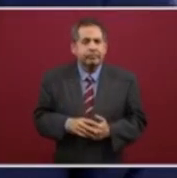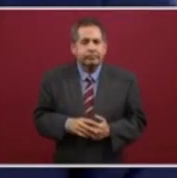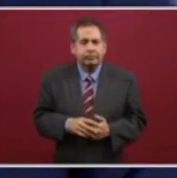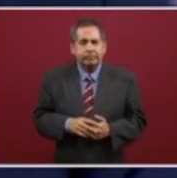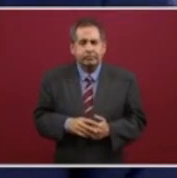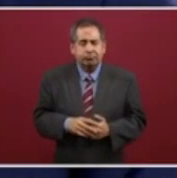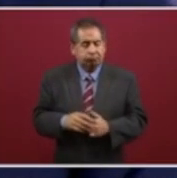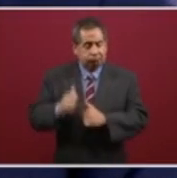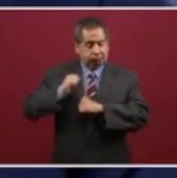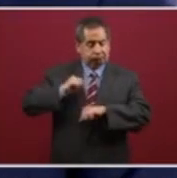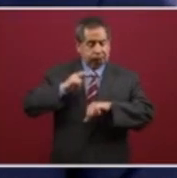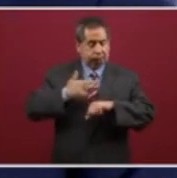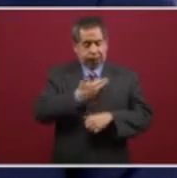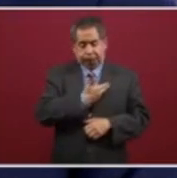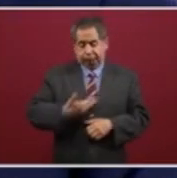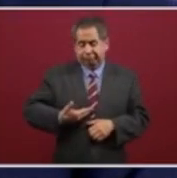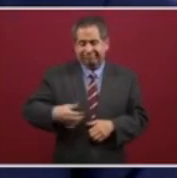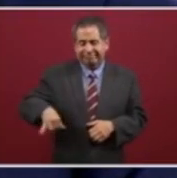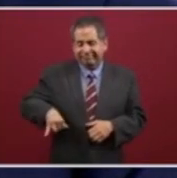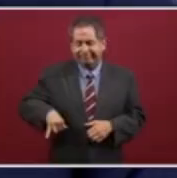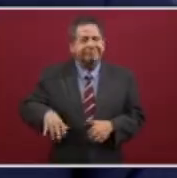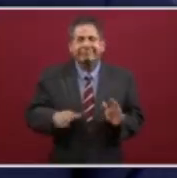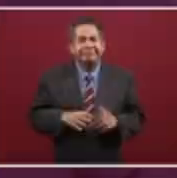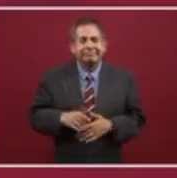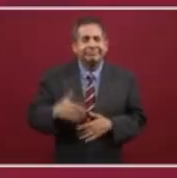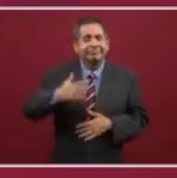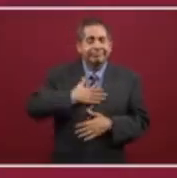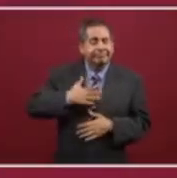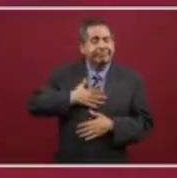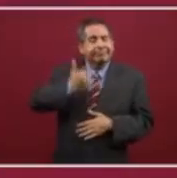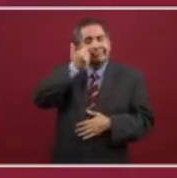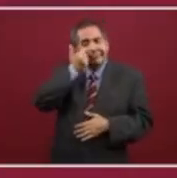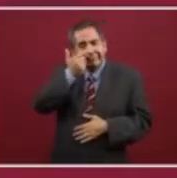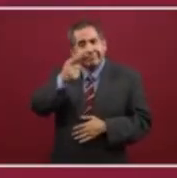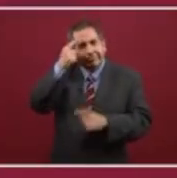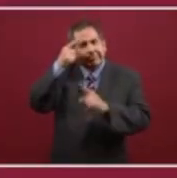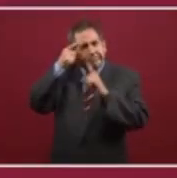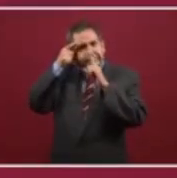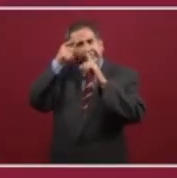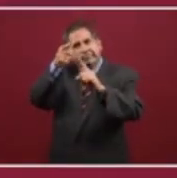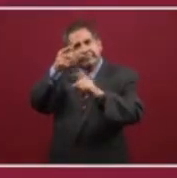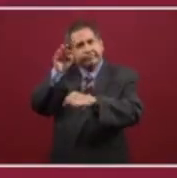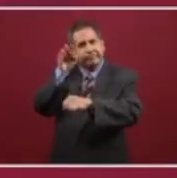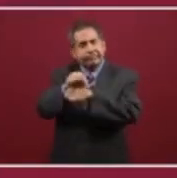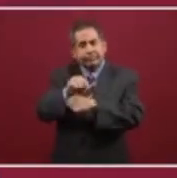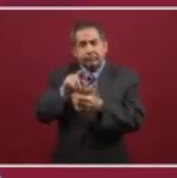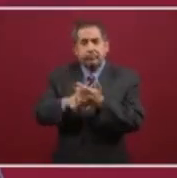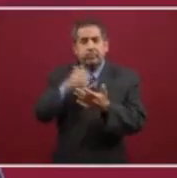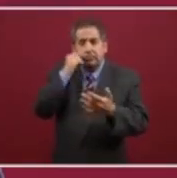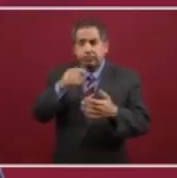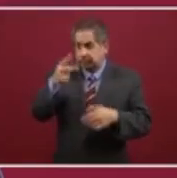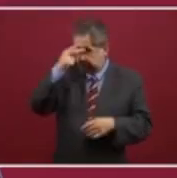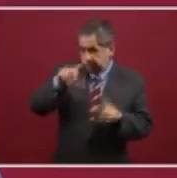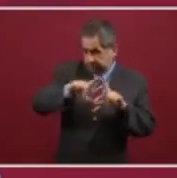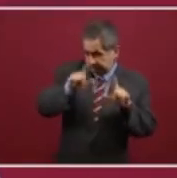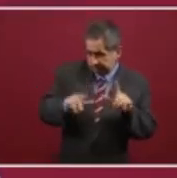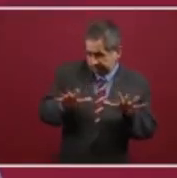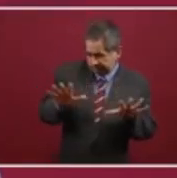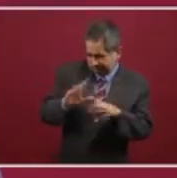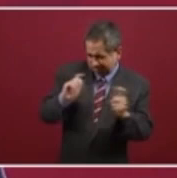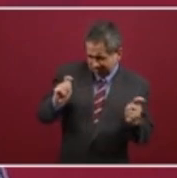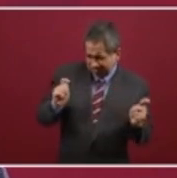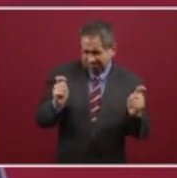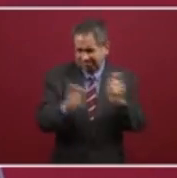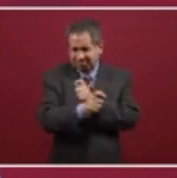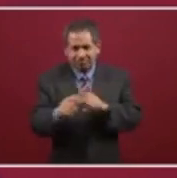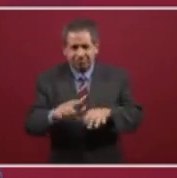el cargo, que luchaba por principios, por ideales. Lo que me importa es la transformación de México. ¿Ustedes